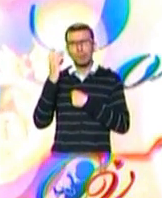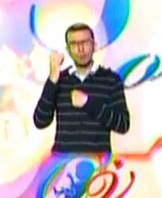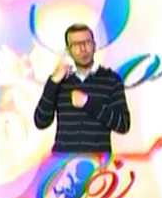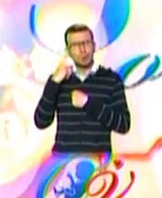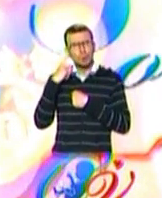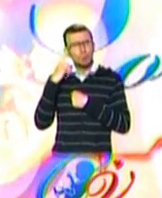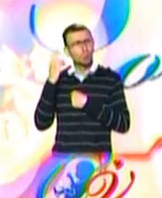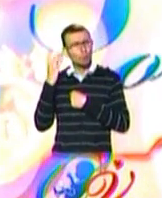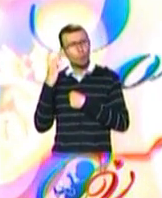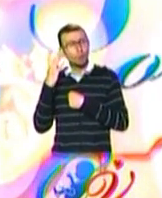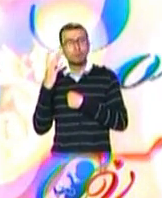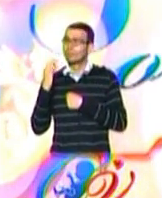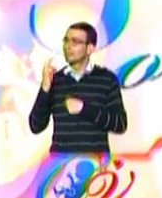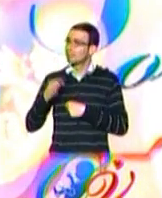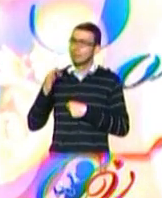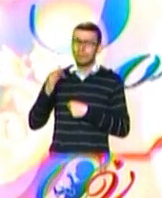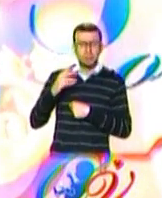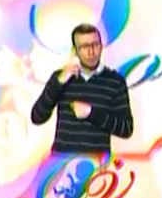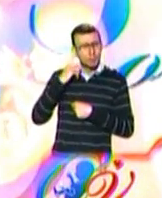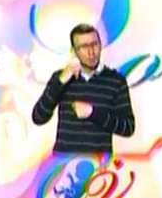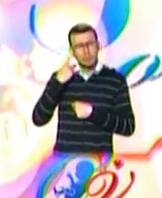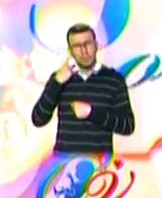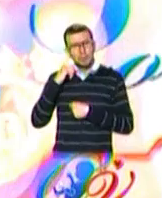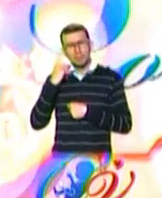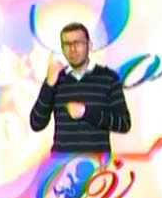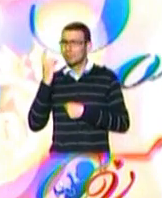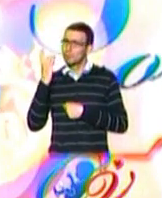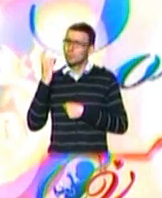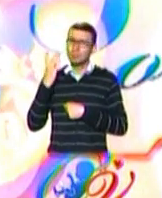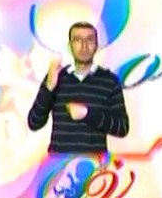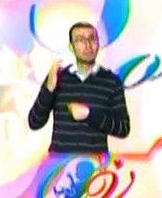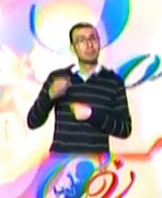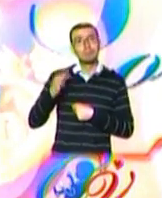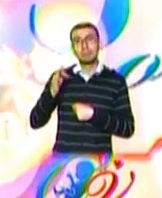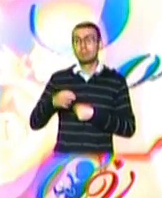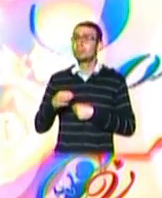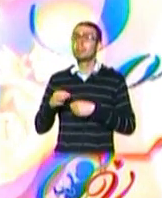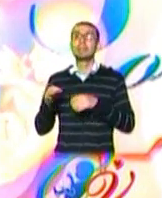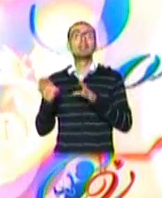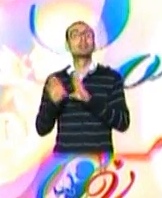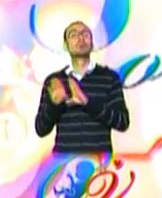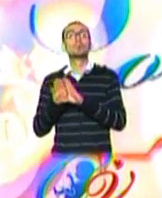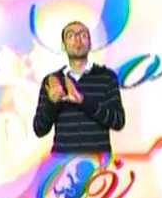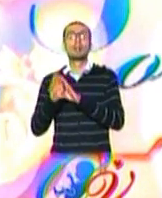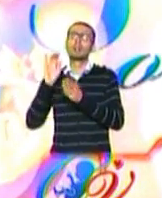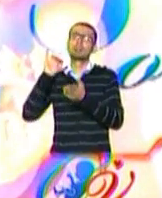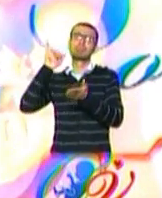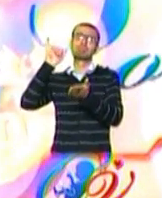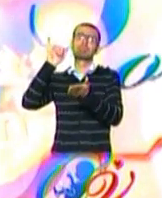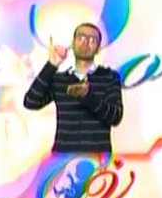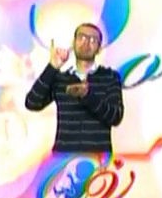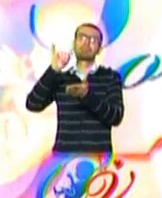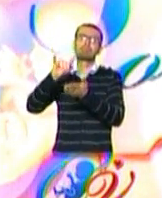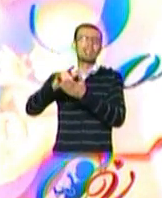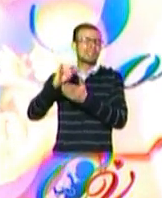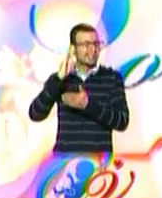dolor. Siempre la molestia. Siempre siento como cuando uno va en un avión, que se siente embobado,